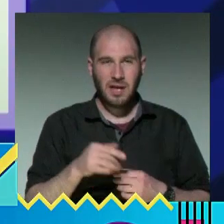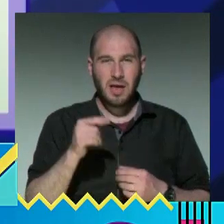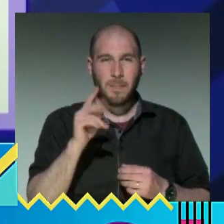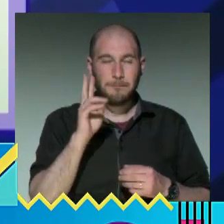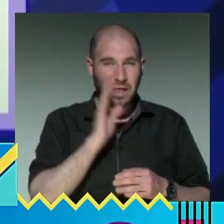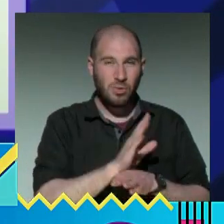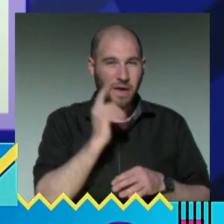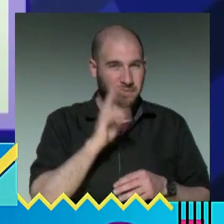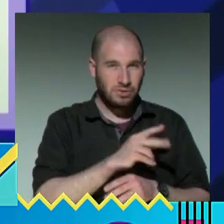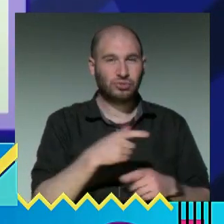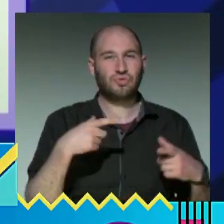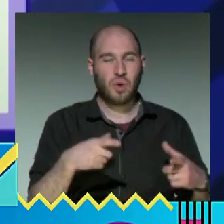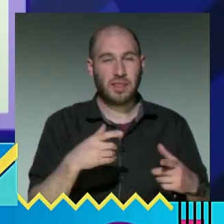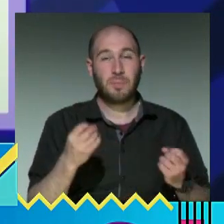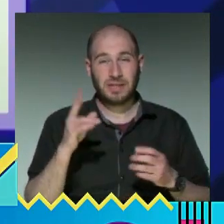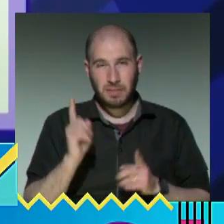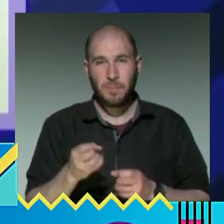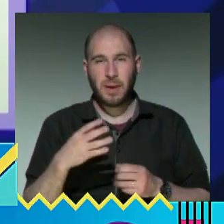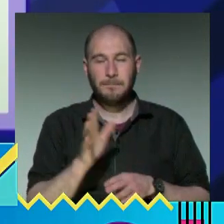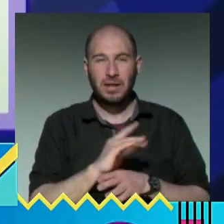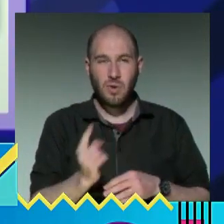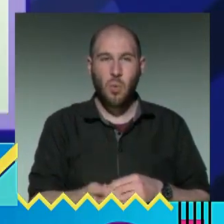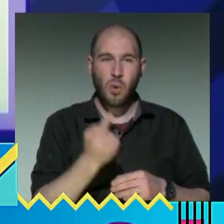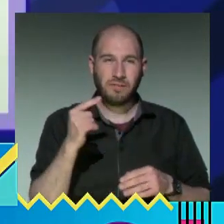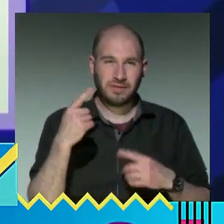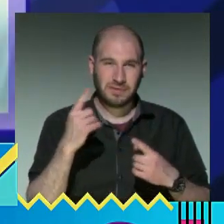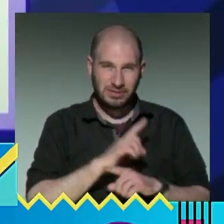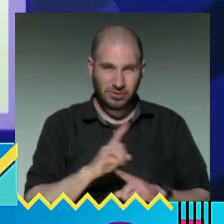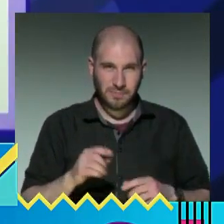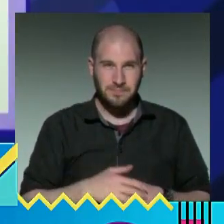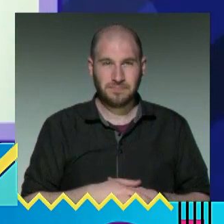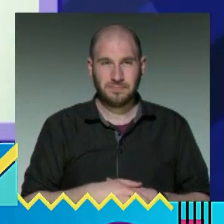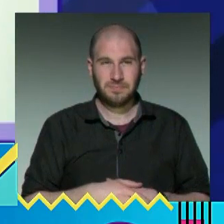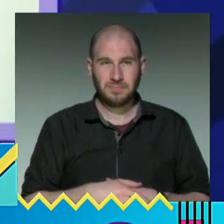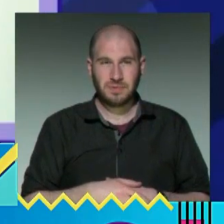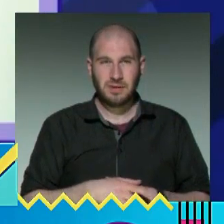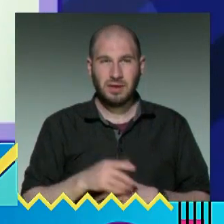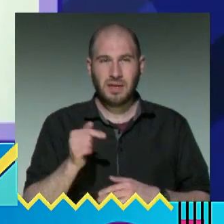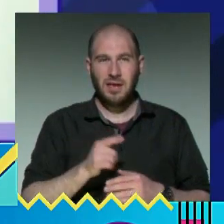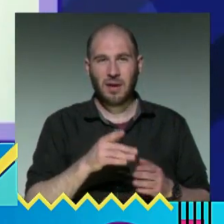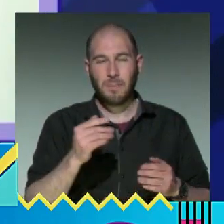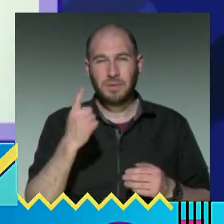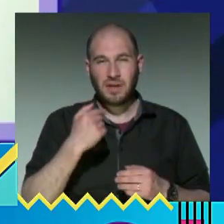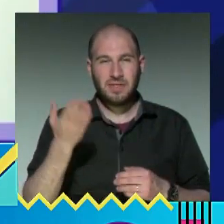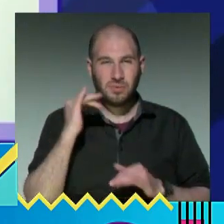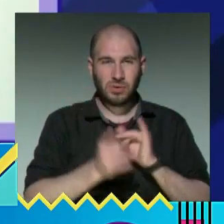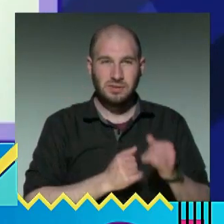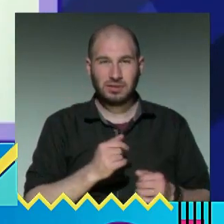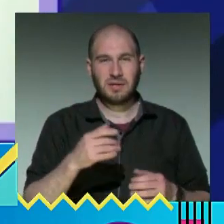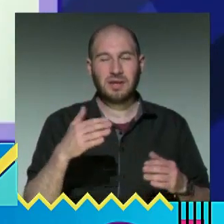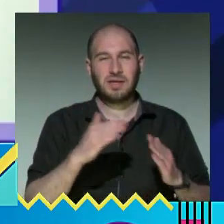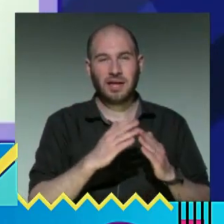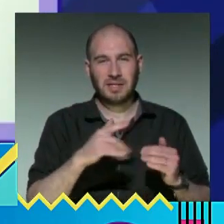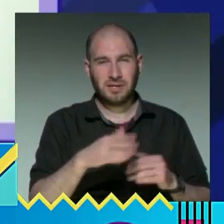las películas, estás de suerte. Y si no, también porque las películas no fueron hechas para verlas una sola vez. Como un gran prócer dijo, no salgas de tu